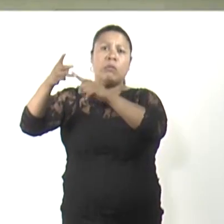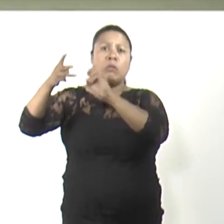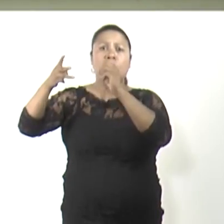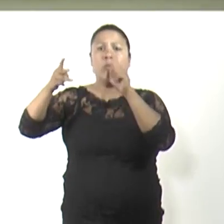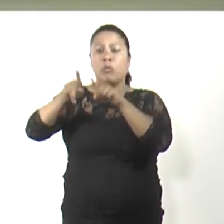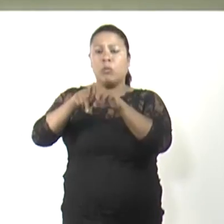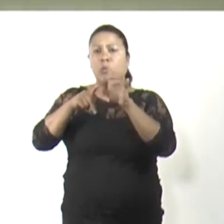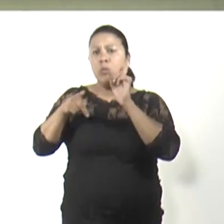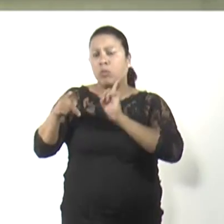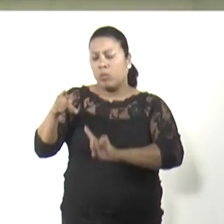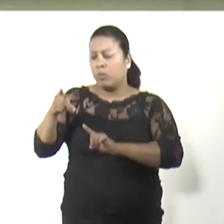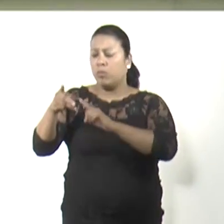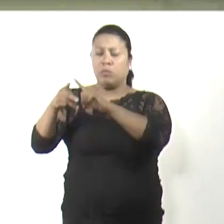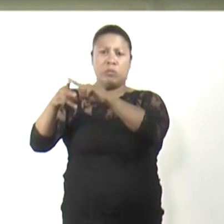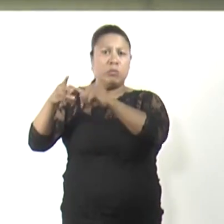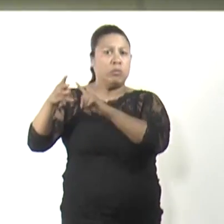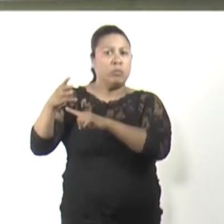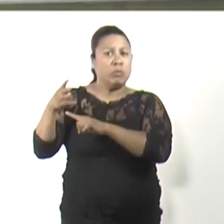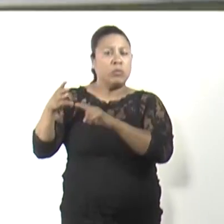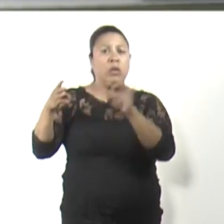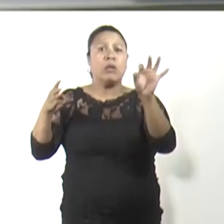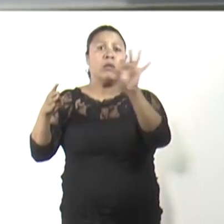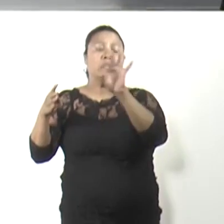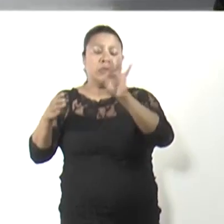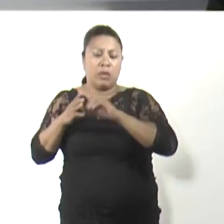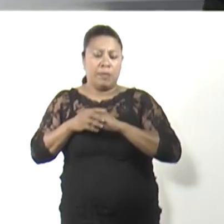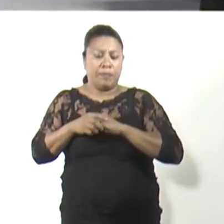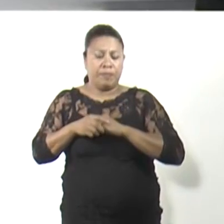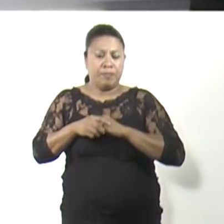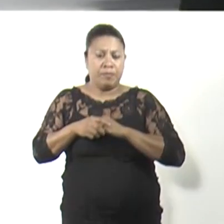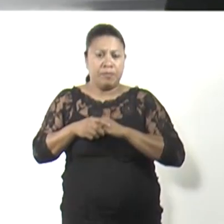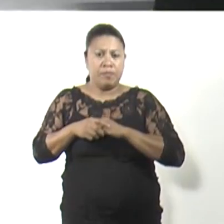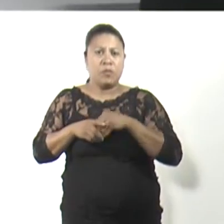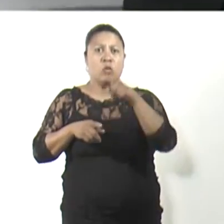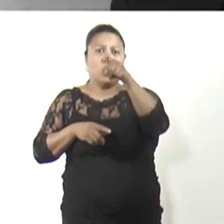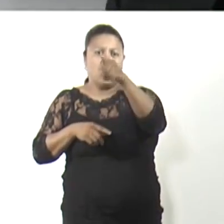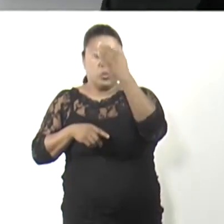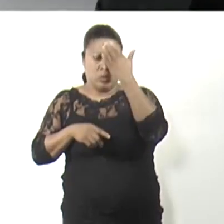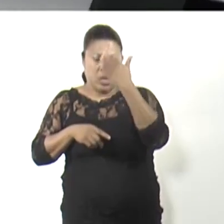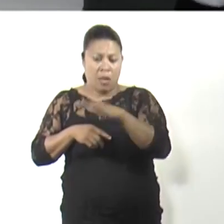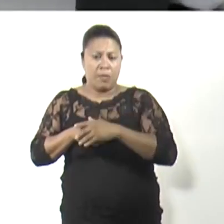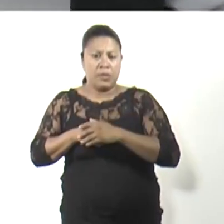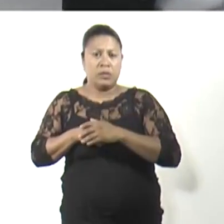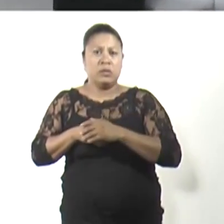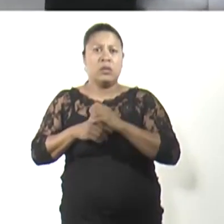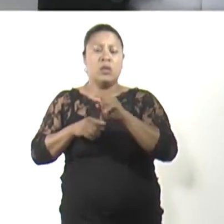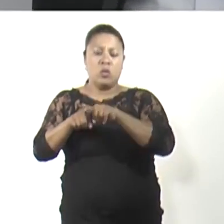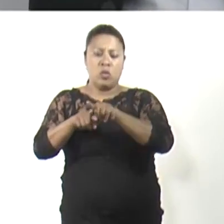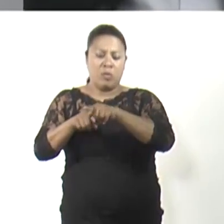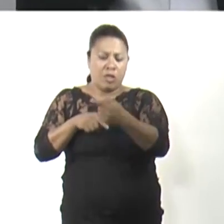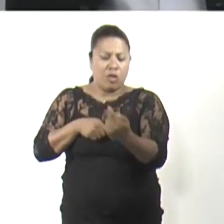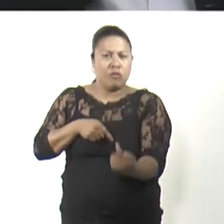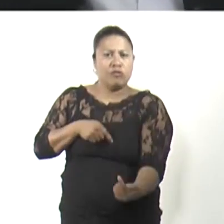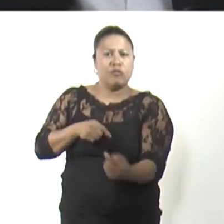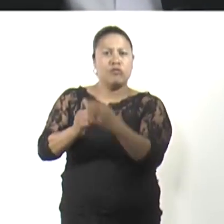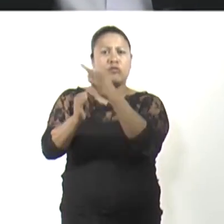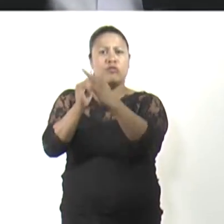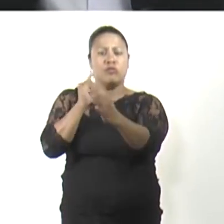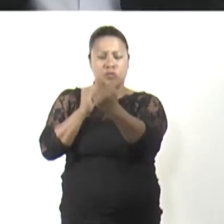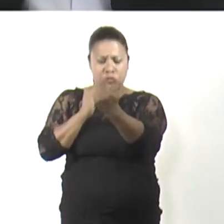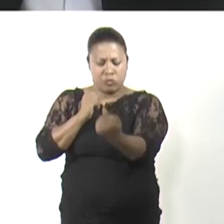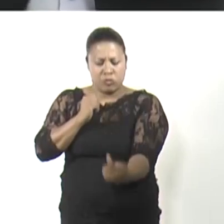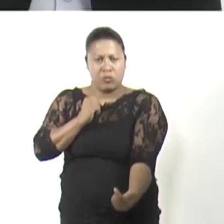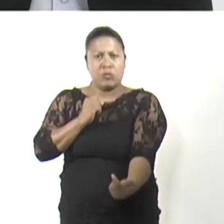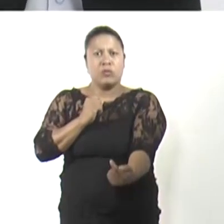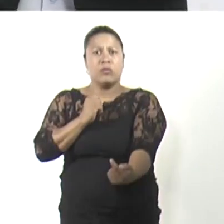intermedia o hermana mayor, seguramente sabes que el hermanito o hermanita más pequeña